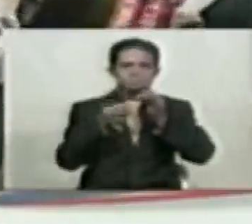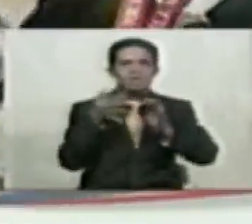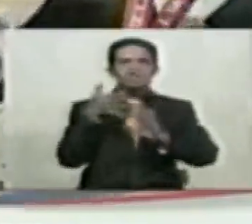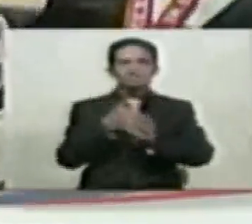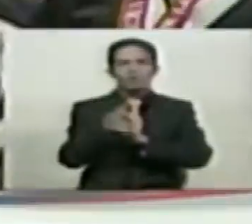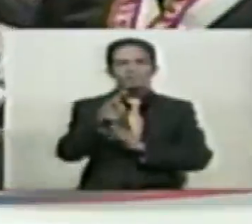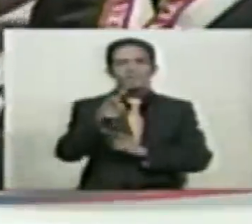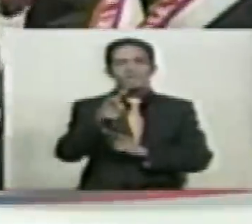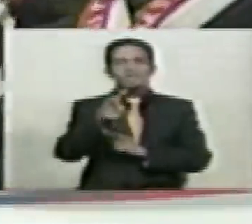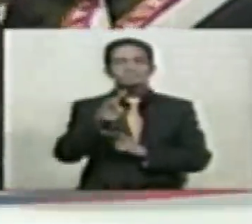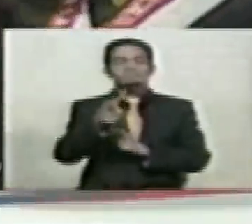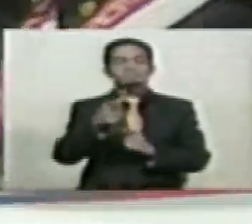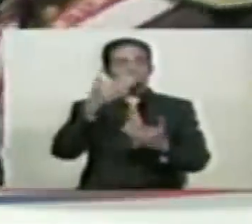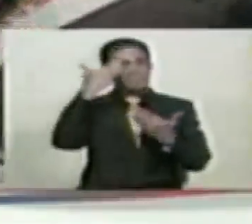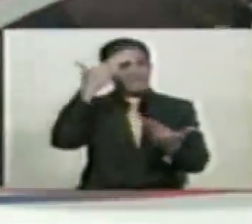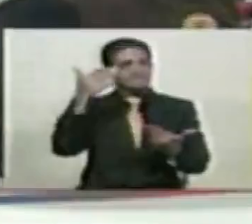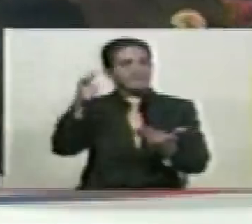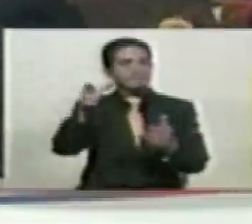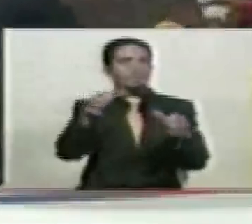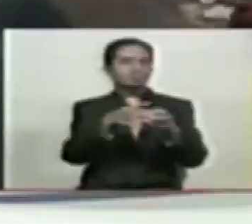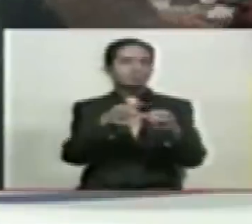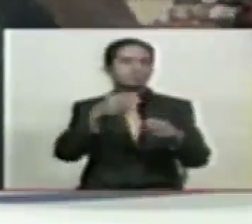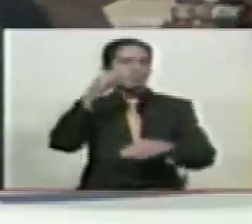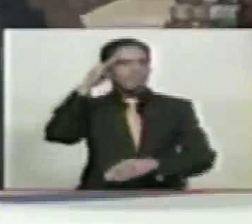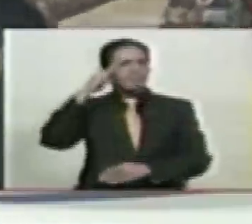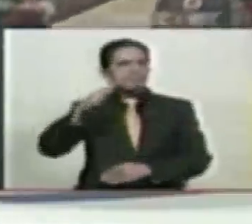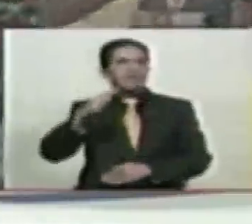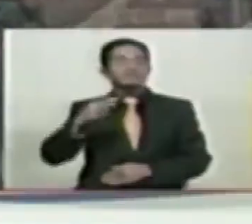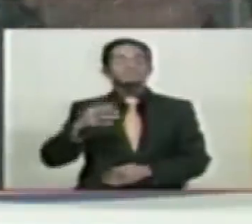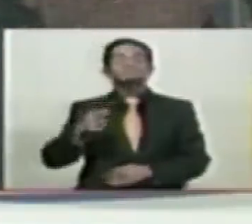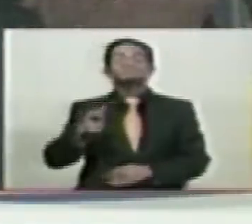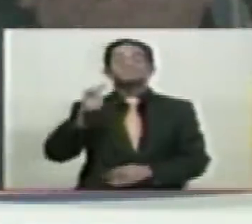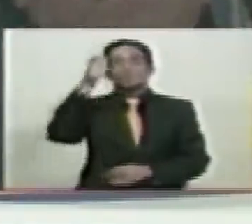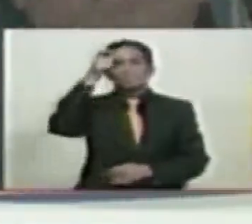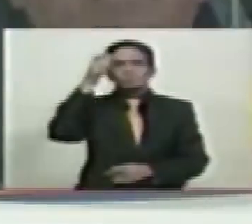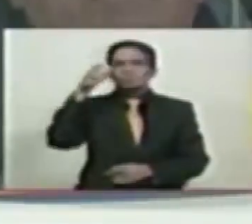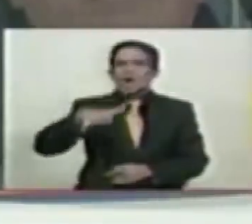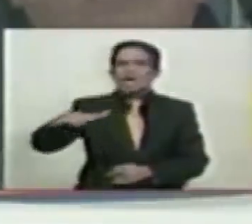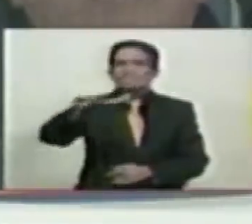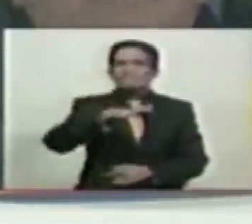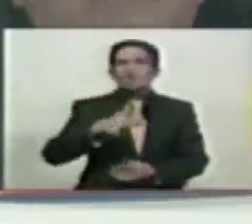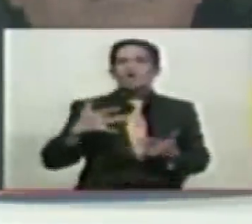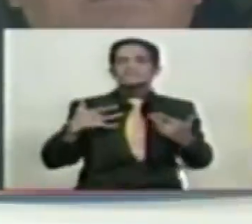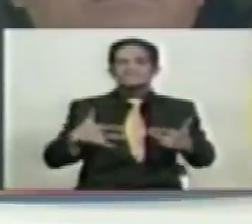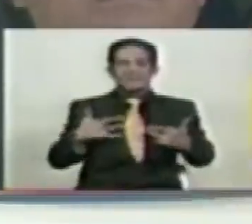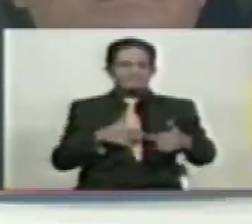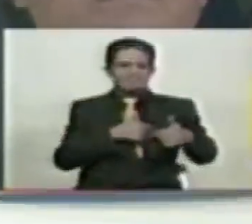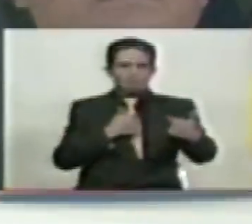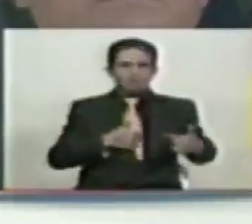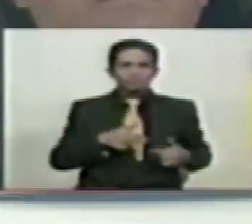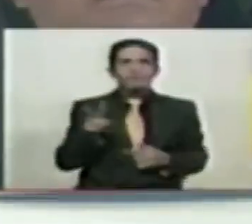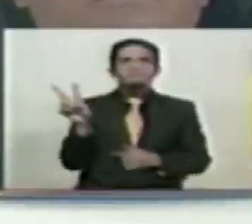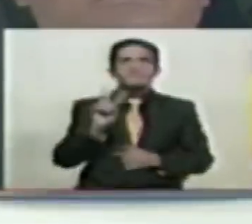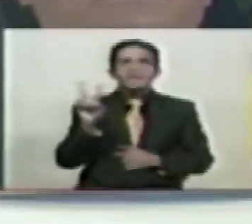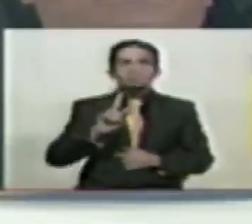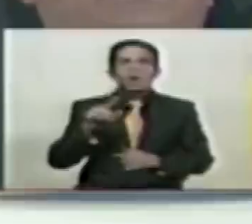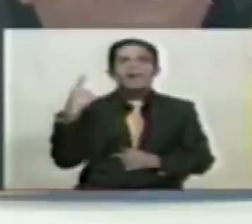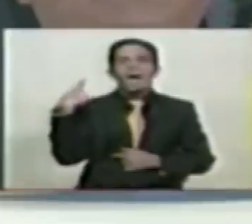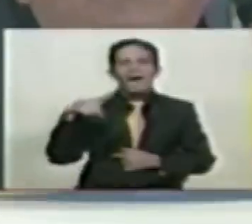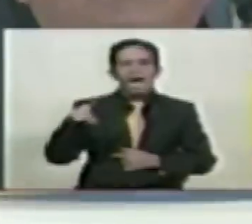Nuestro pueblo siente en su corazón que Venezuela tiene una Fuerza